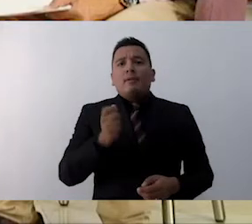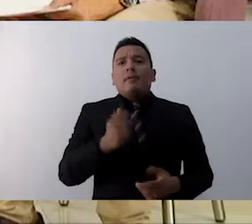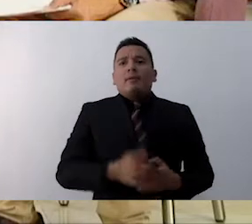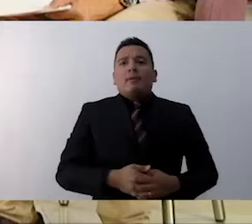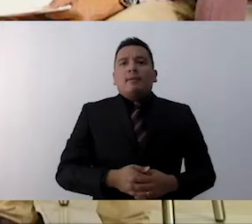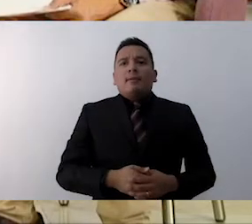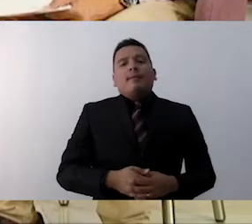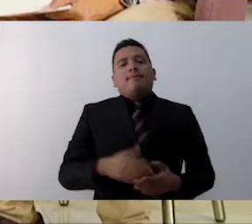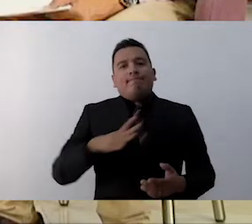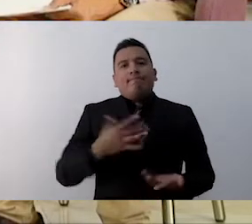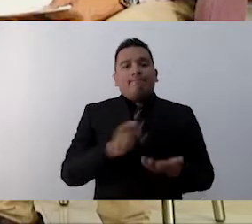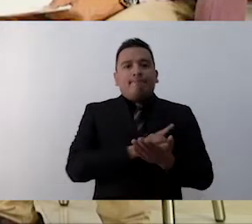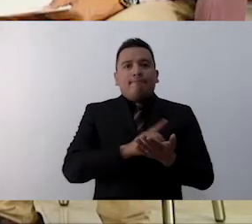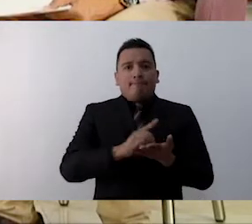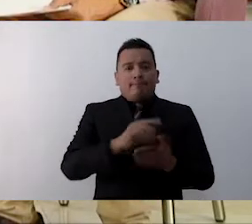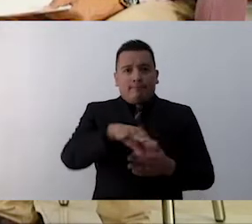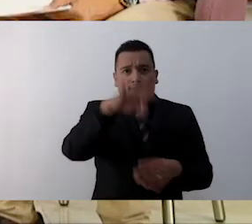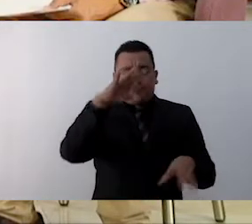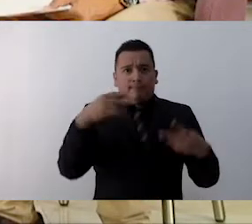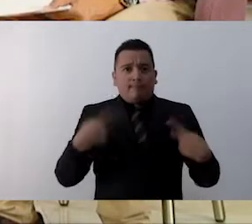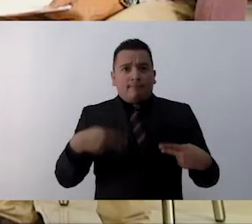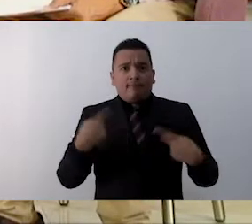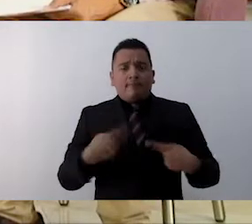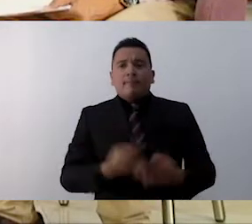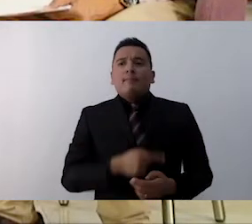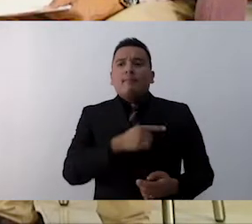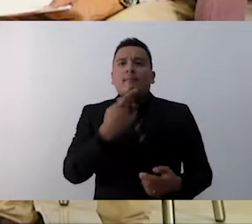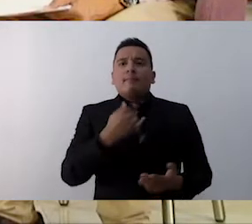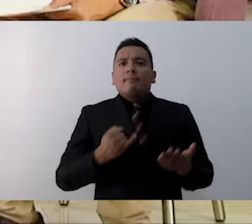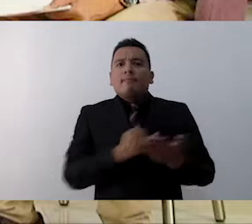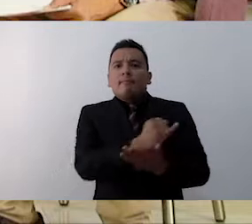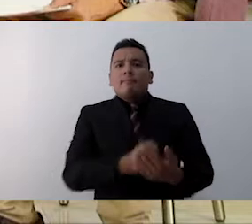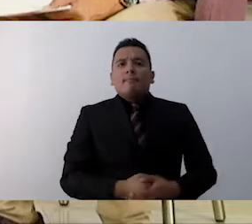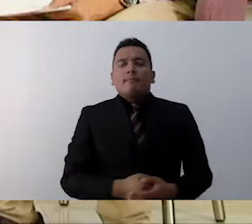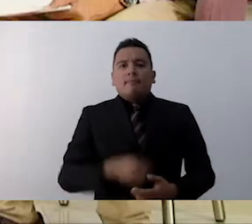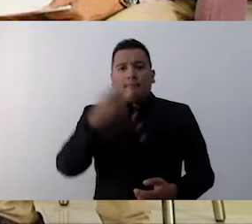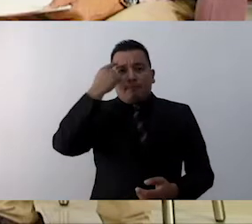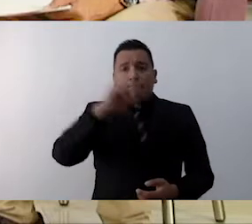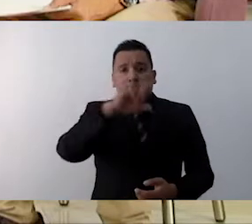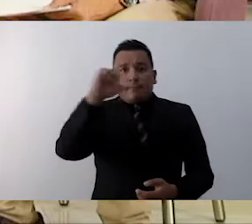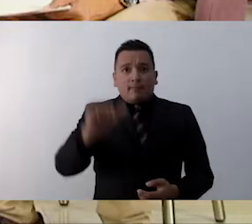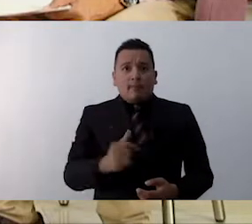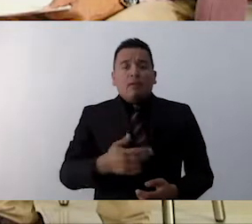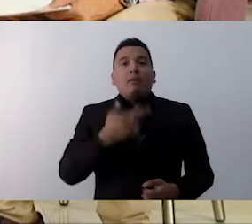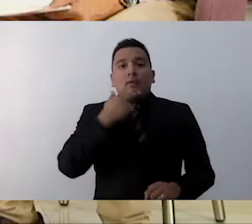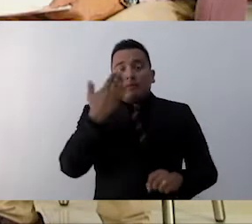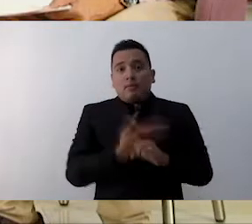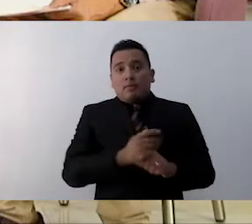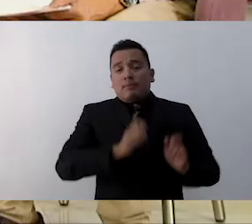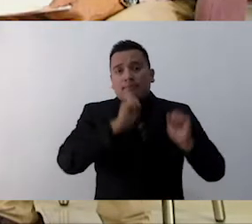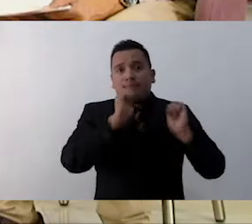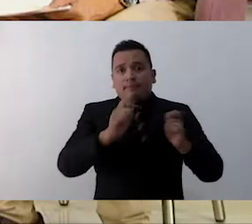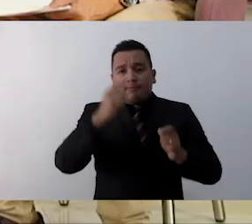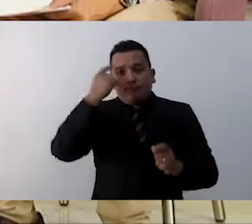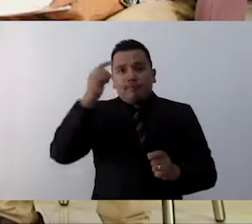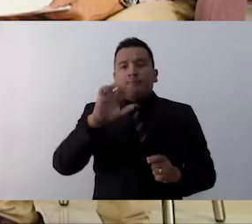de la selección a través del derecho de las personas que van a tomar decisiones que finalmente son vinculantes